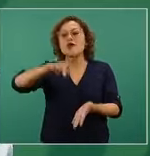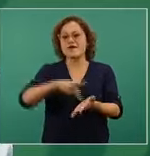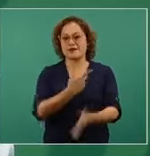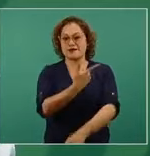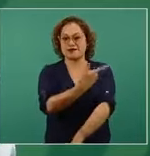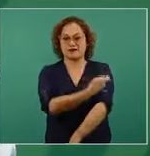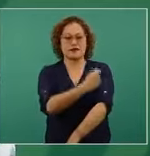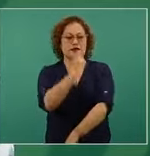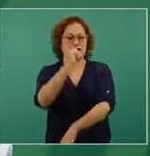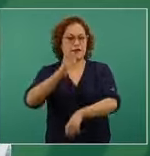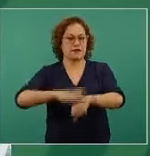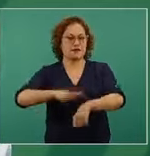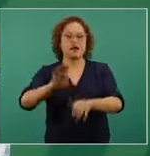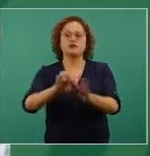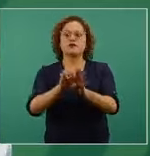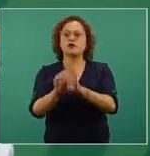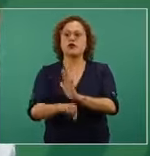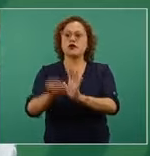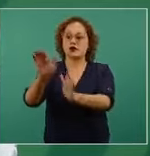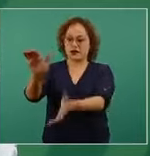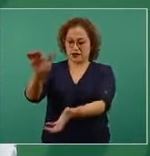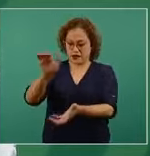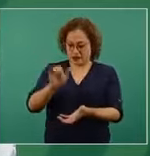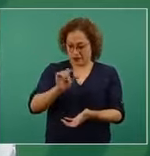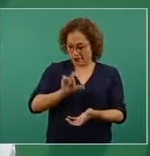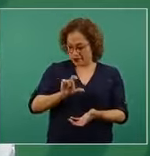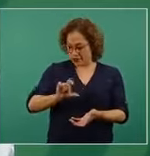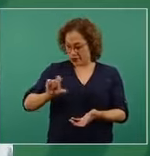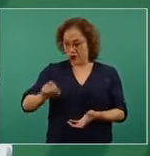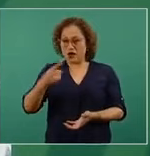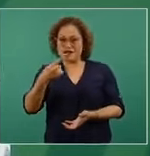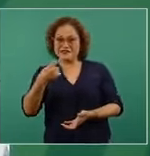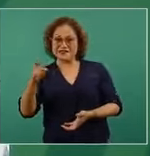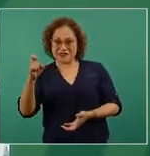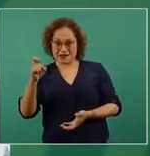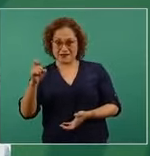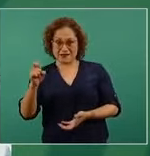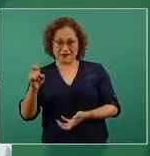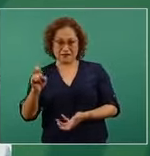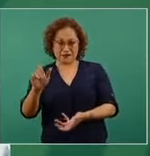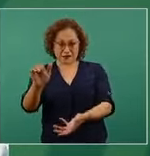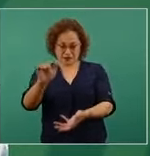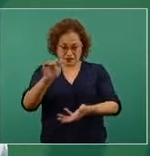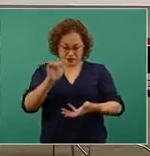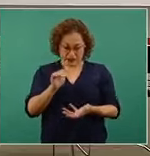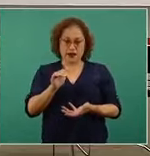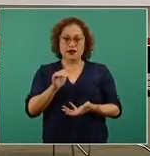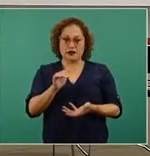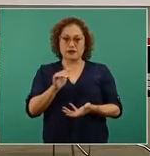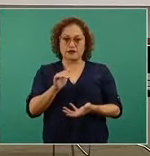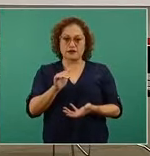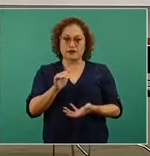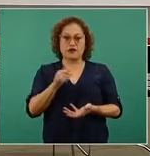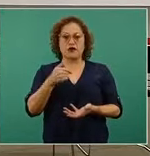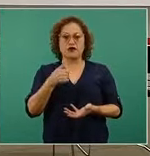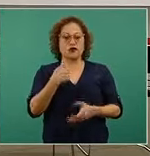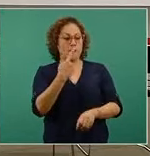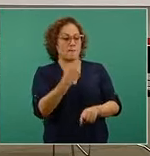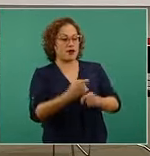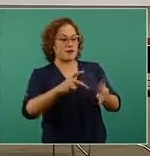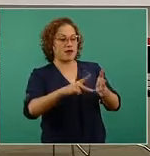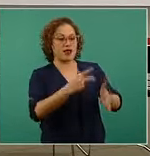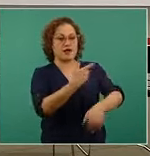si tengo un total de 100 vacunas entregadas este en la sumatoria de cuantas le ha aplicado en primer dosis no